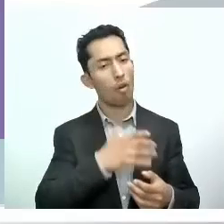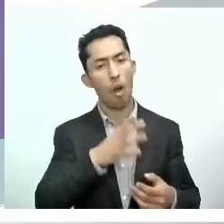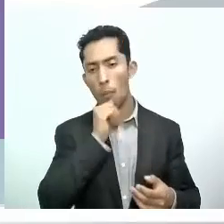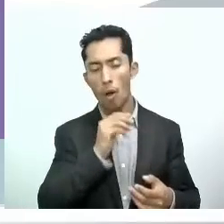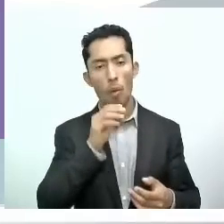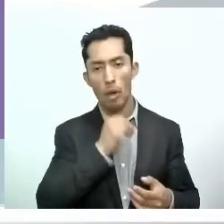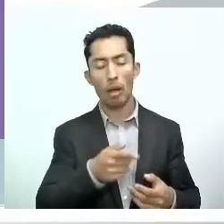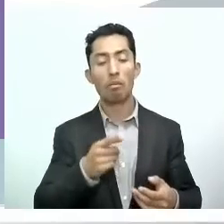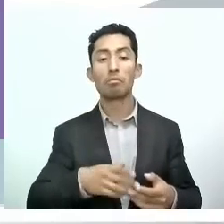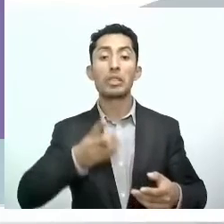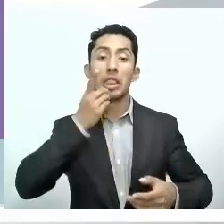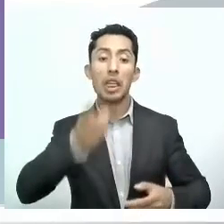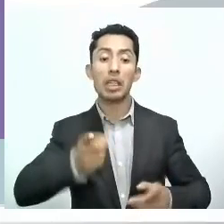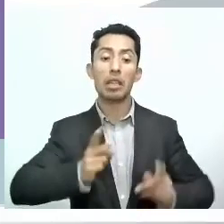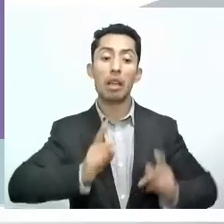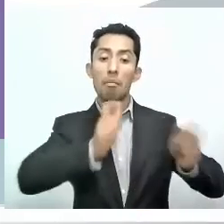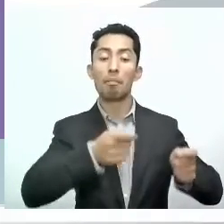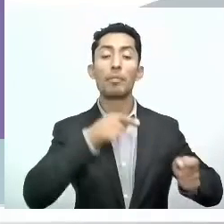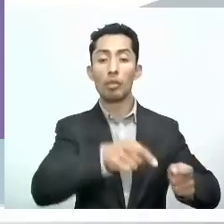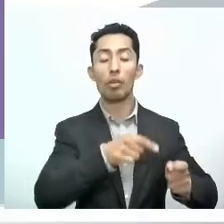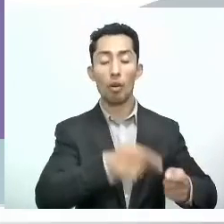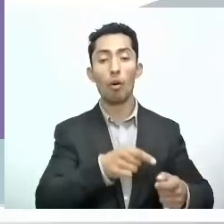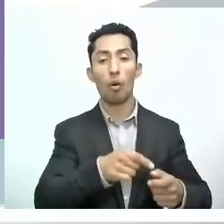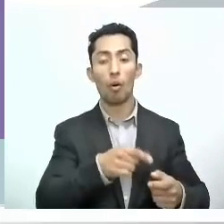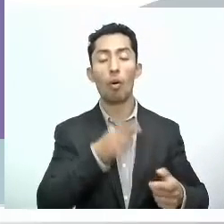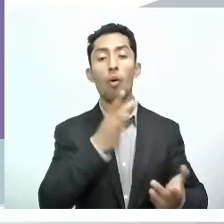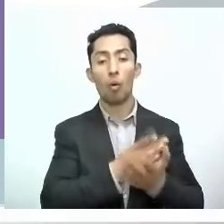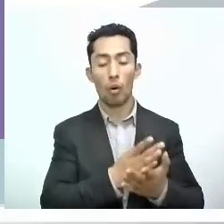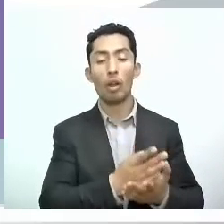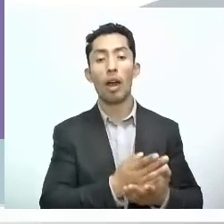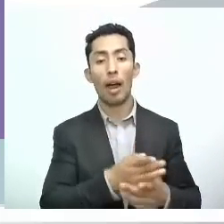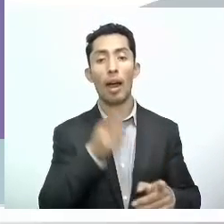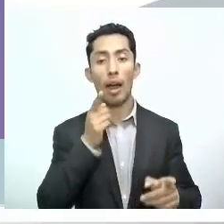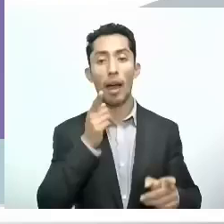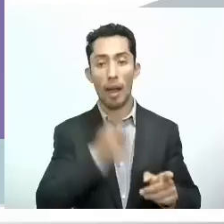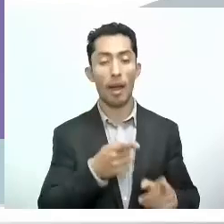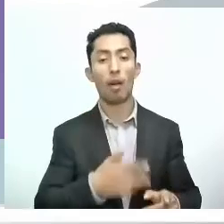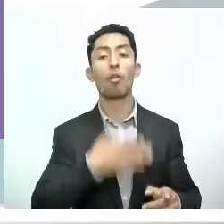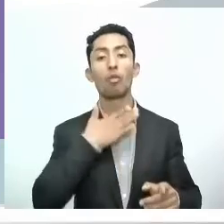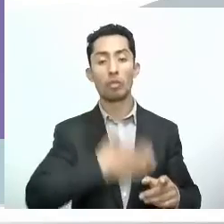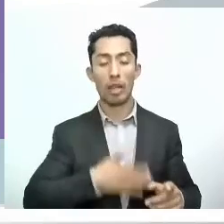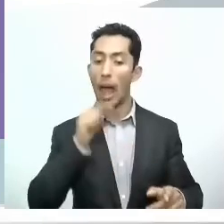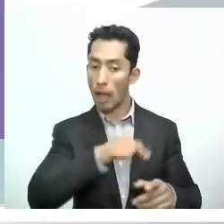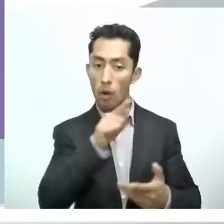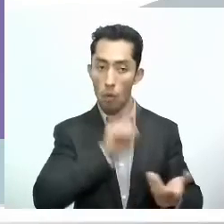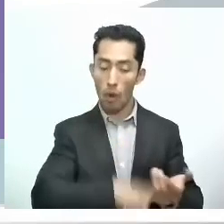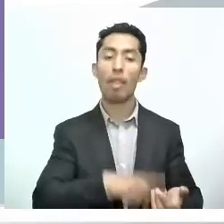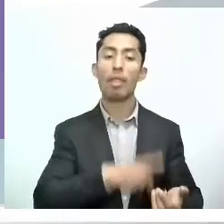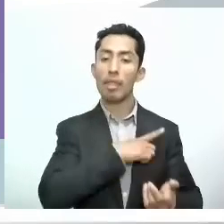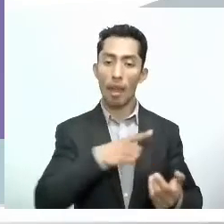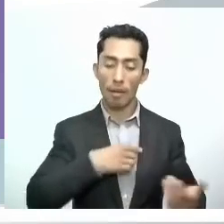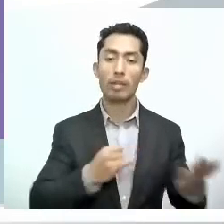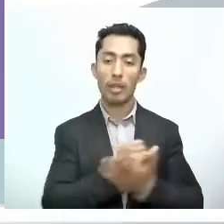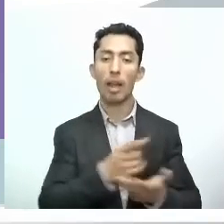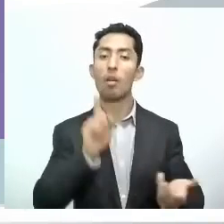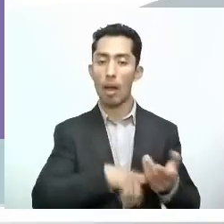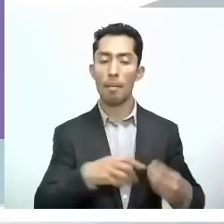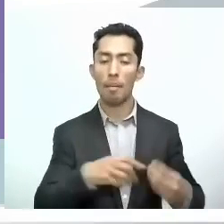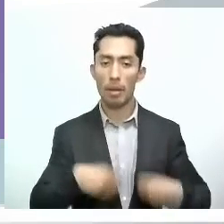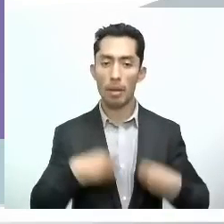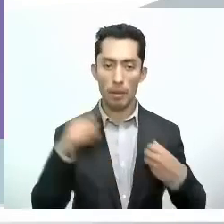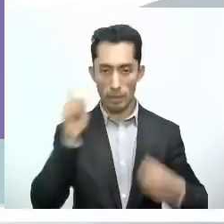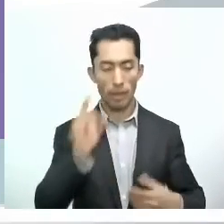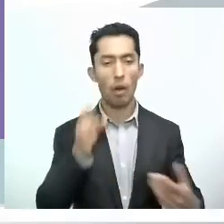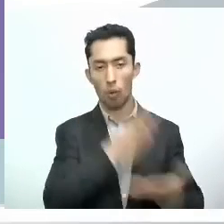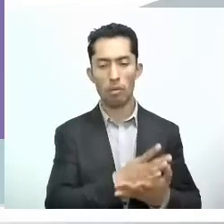da, ahí tiene que ser ¿no? La justicia, ahí se tiene que dar la resolución. Y alguien decía, pero